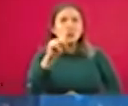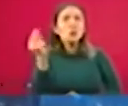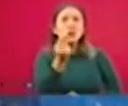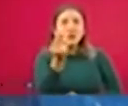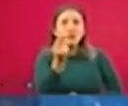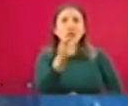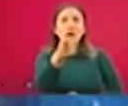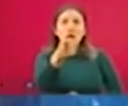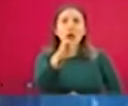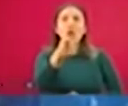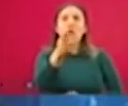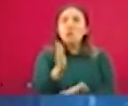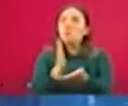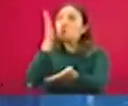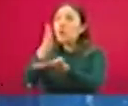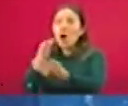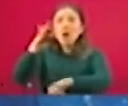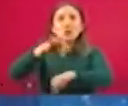COVID